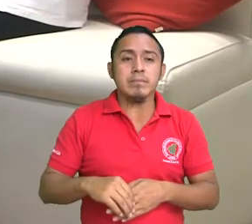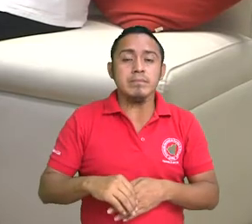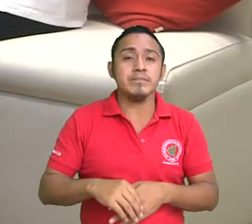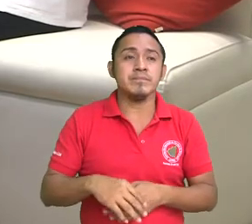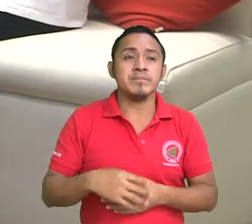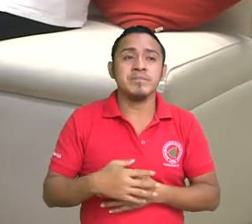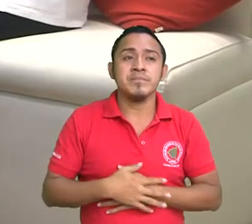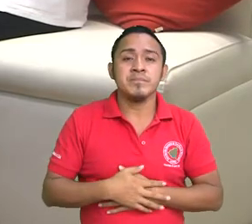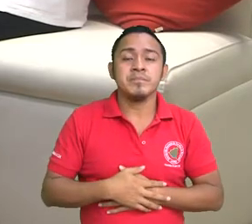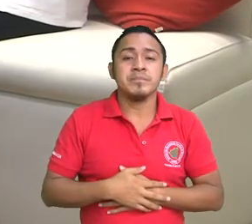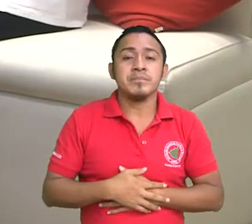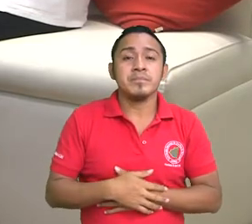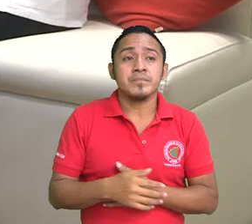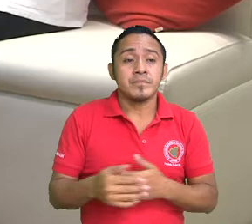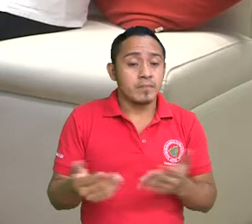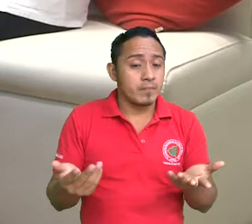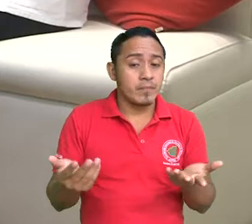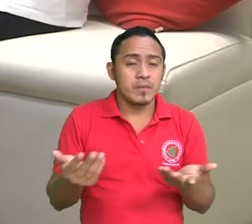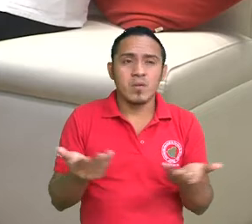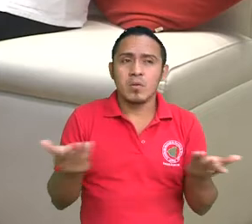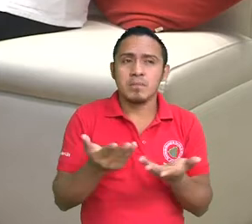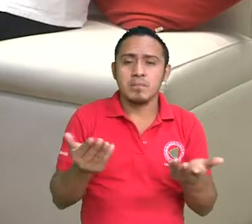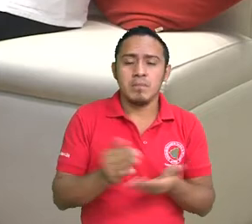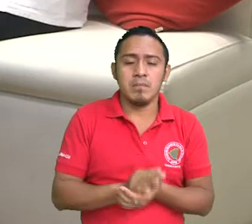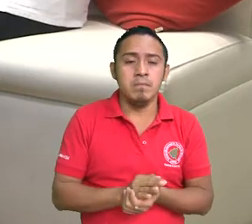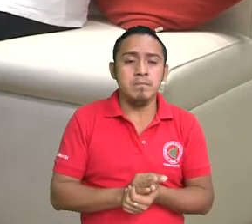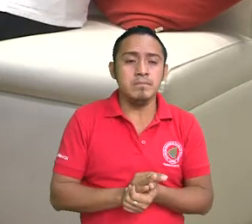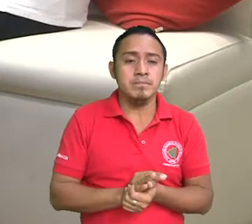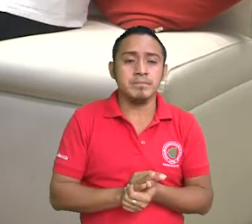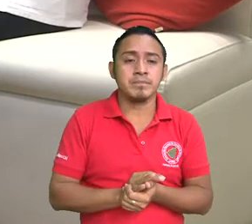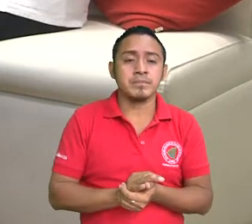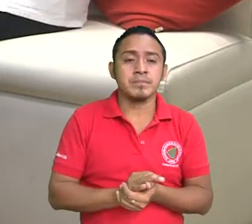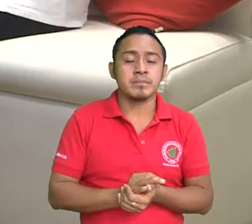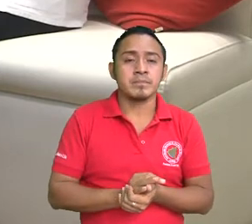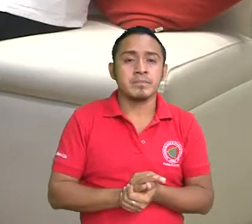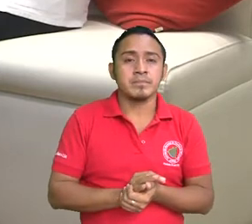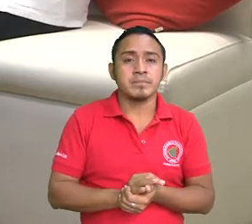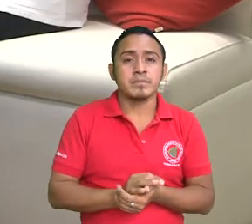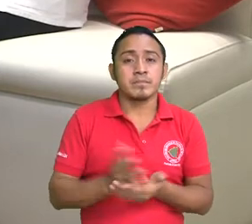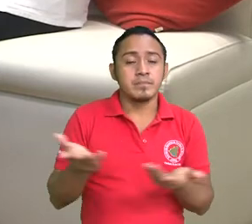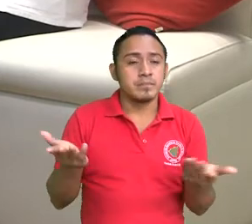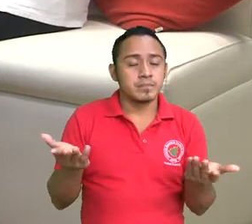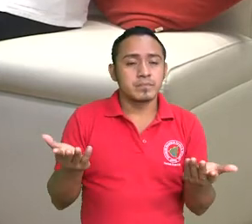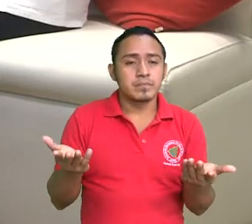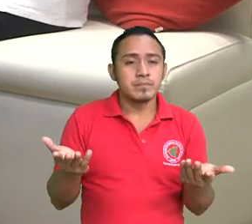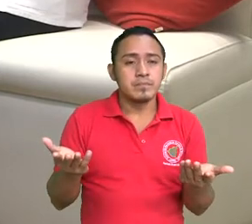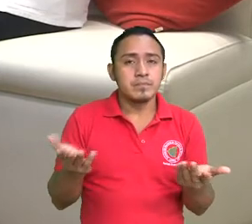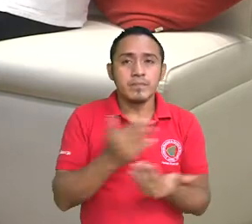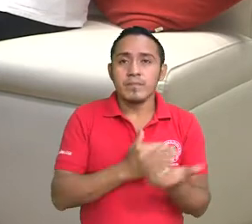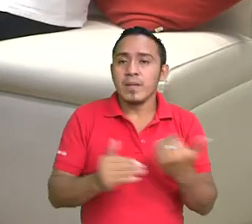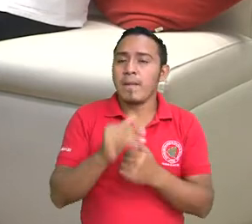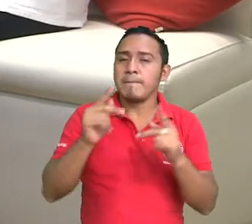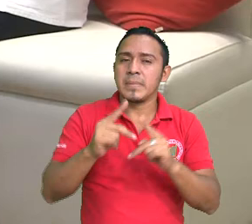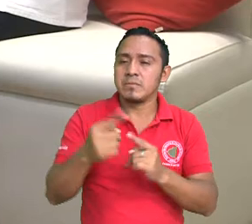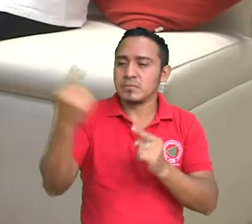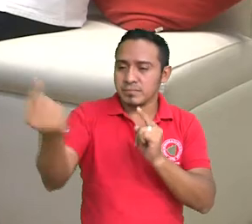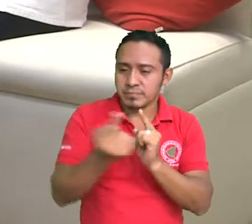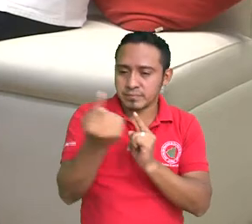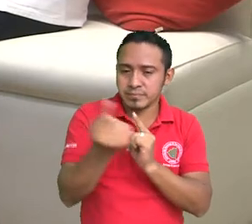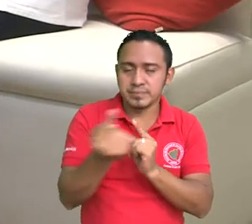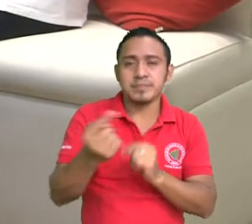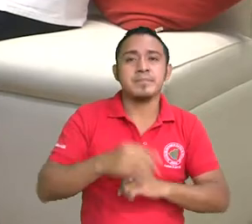Ya, pero sí. Generalmente, ¿cuáles son las conocidas, doctora, o por las que la población acude?